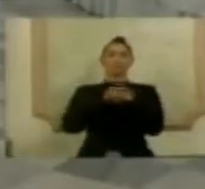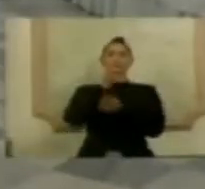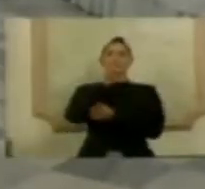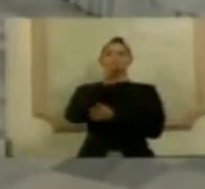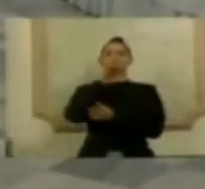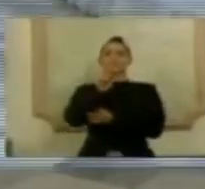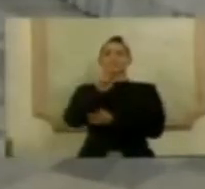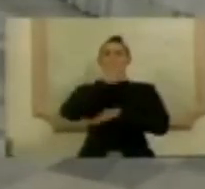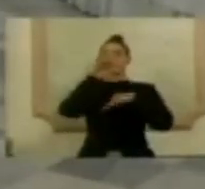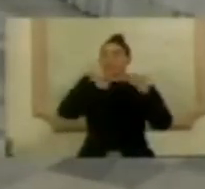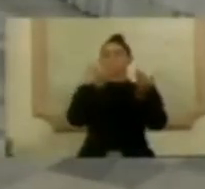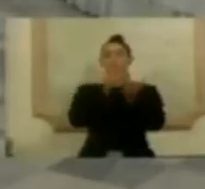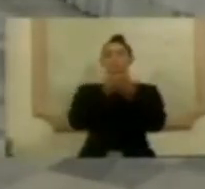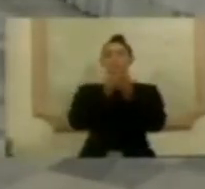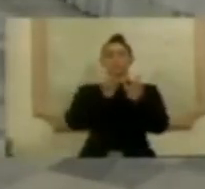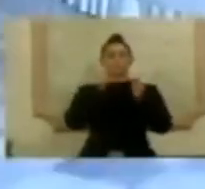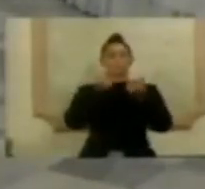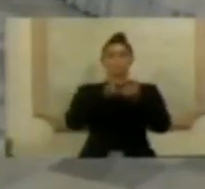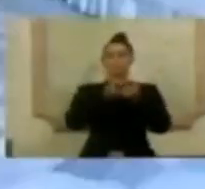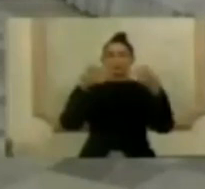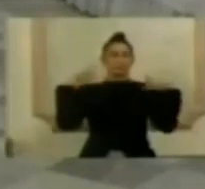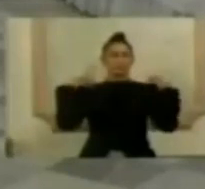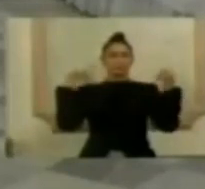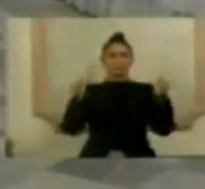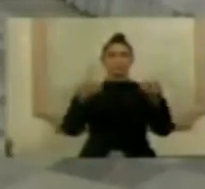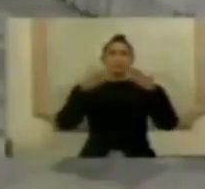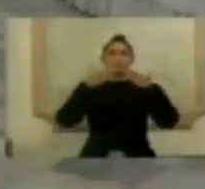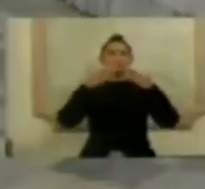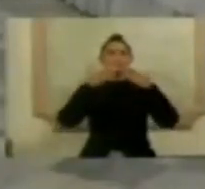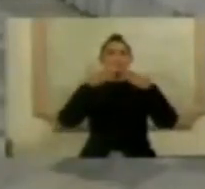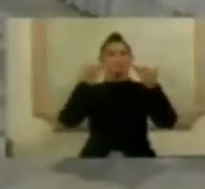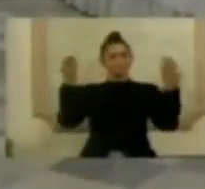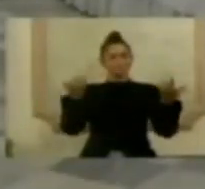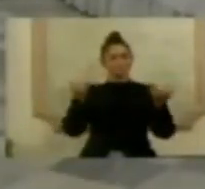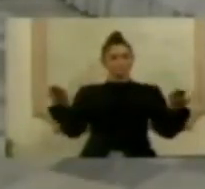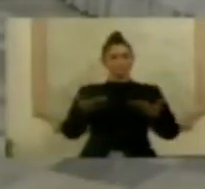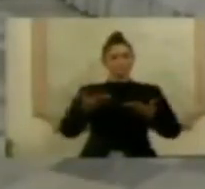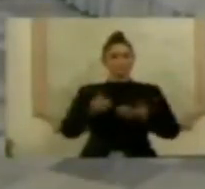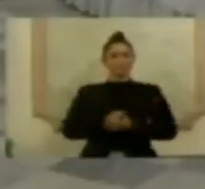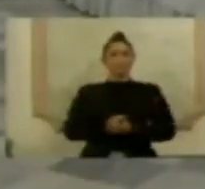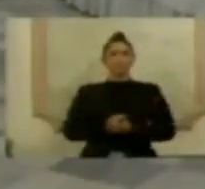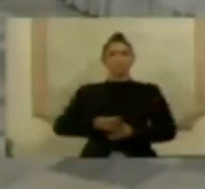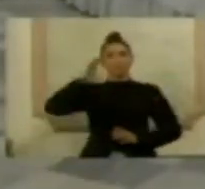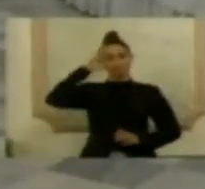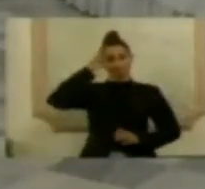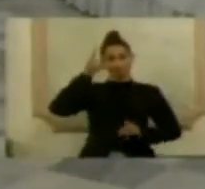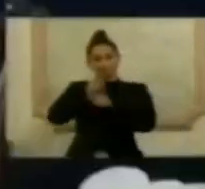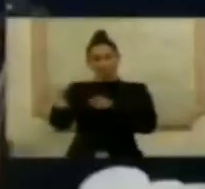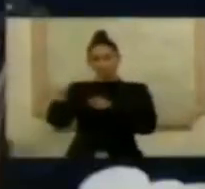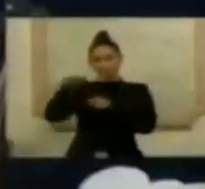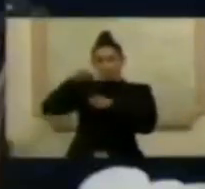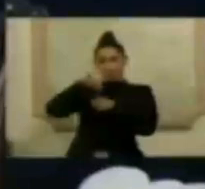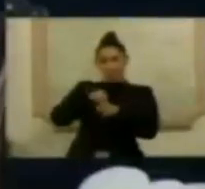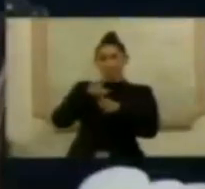no tenga que tener ese desplazamiento hacia Santo Domingo y Santiago. También un punto muy importante, muy luminoso